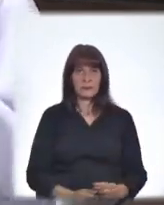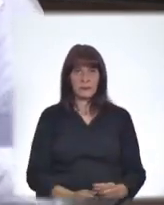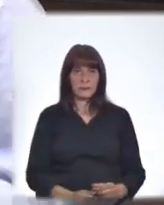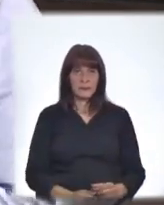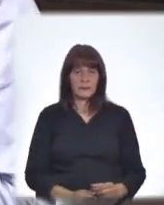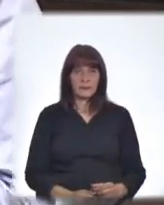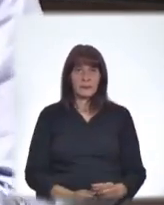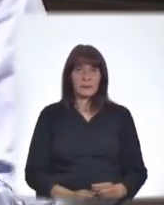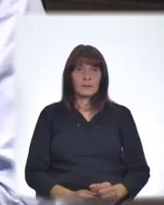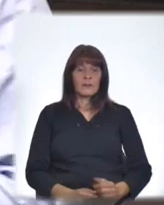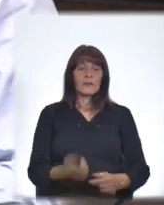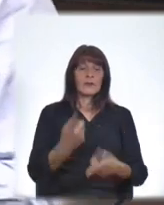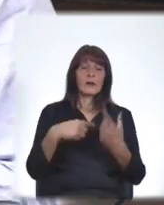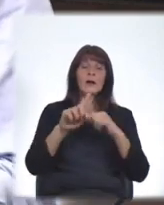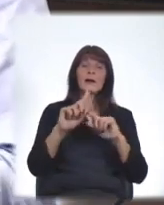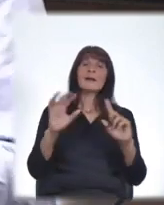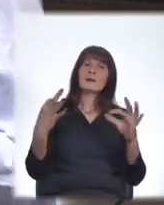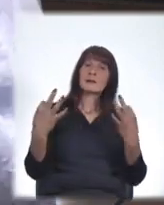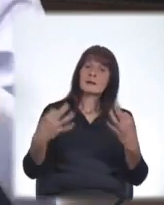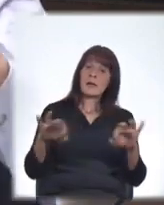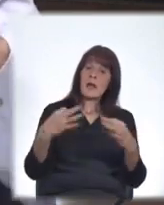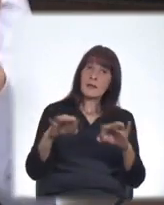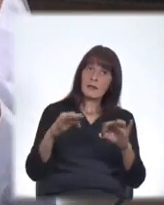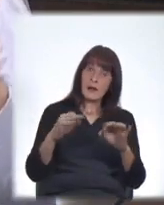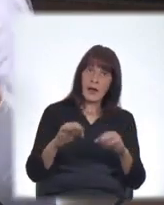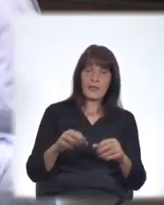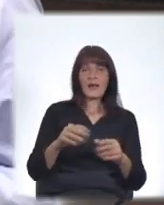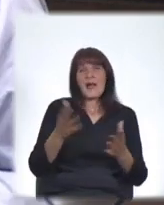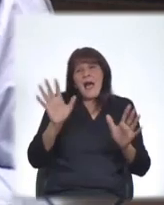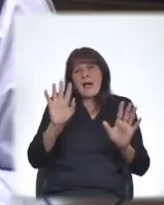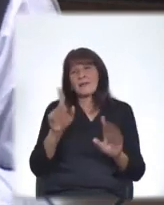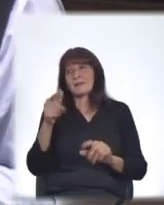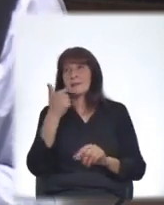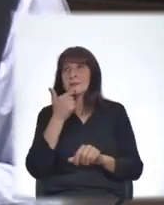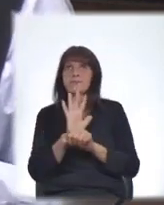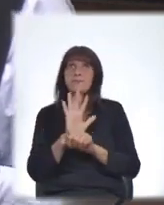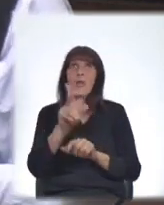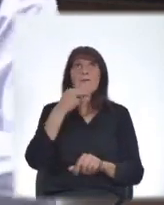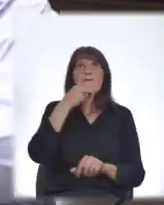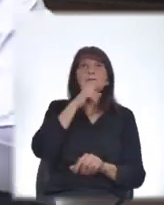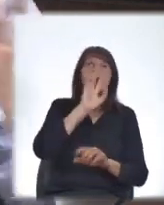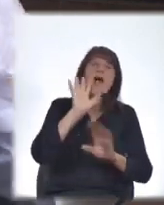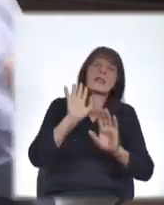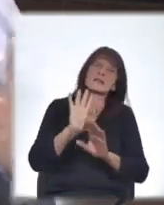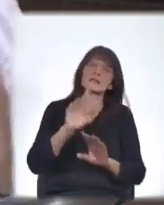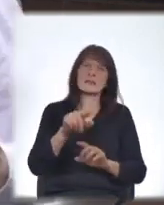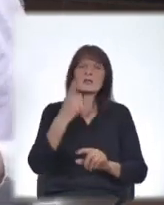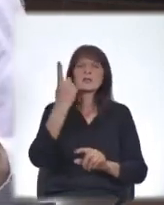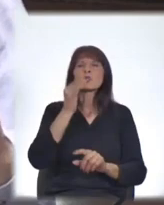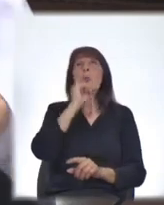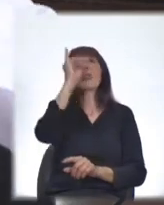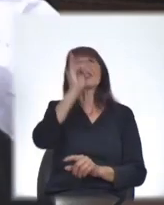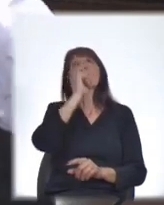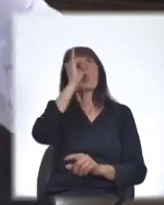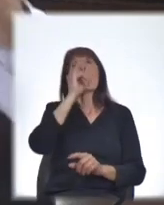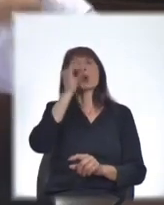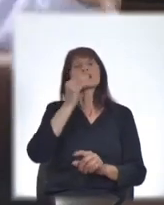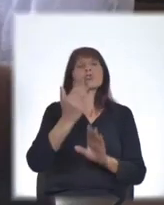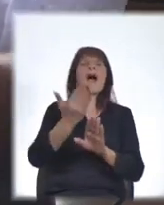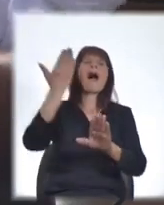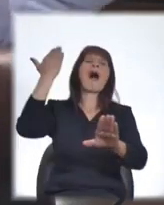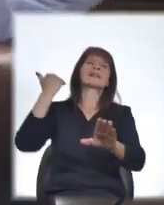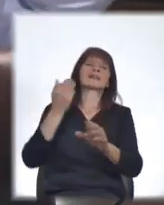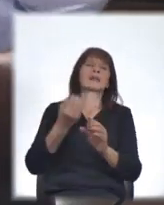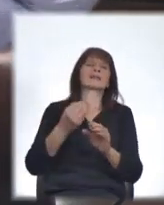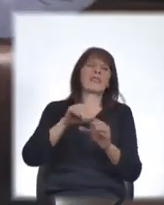realidad, se nos dice que se parte de esa falsa premisa, se prefiere esa falsa premisa que fue un discurso de campaña, que podrá haber tenido